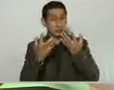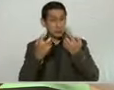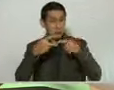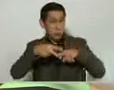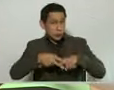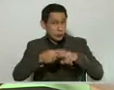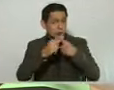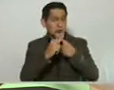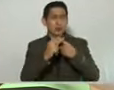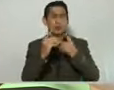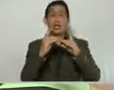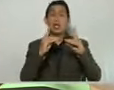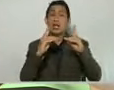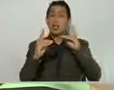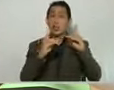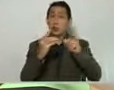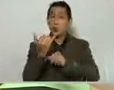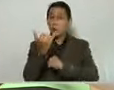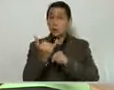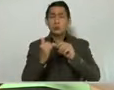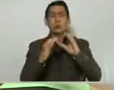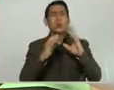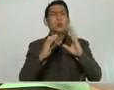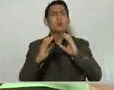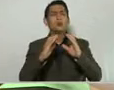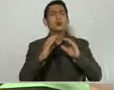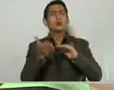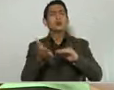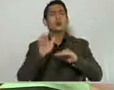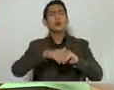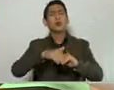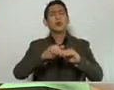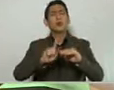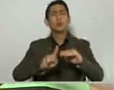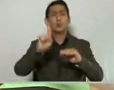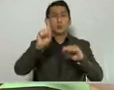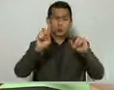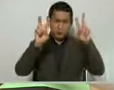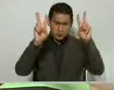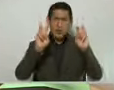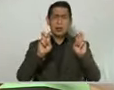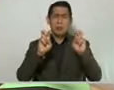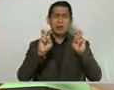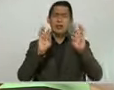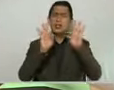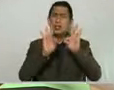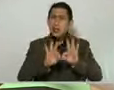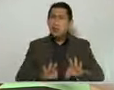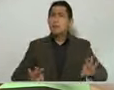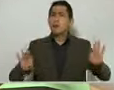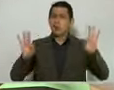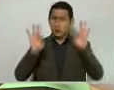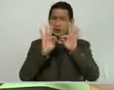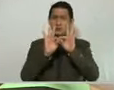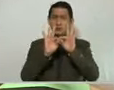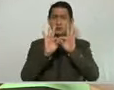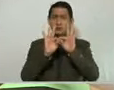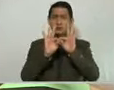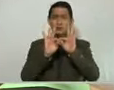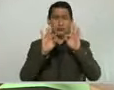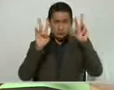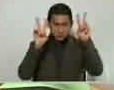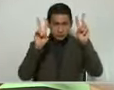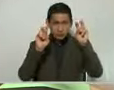justamente este diálogo conversando de un tema que ha venido en increciendo, ha venido incrementándose, el tema de